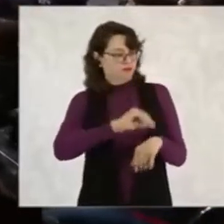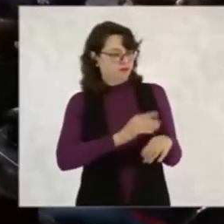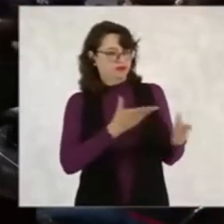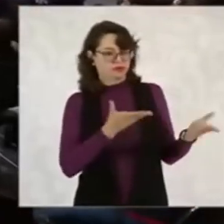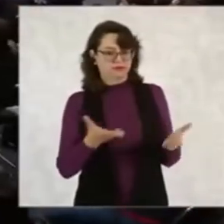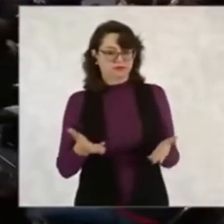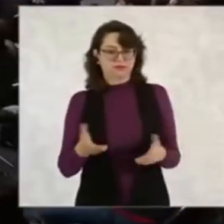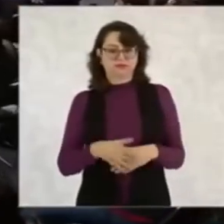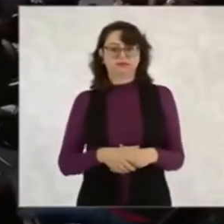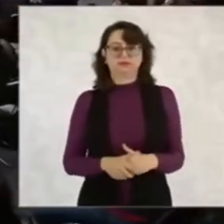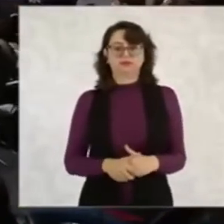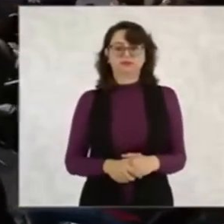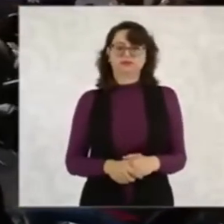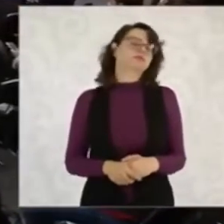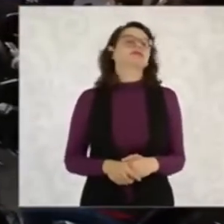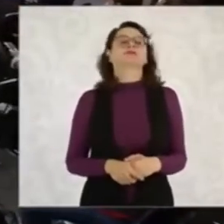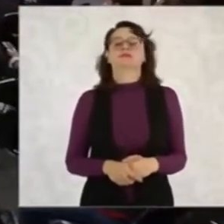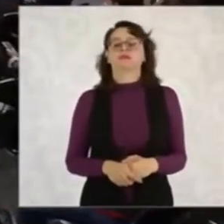puedan pasar adelante.